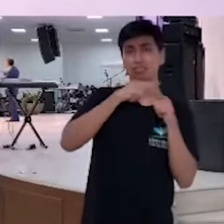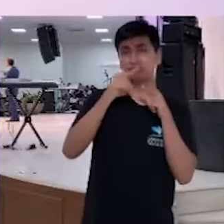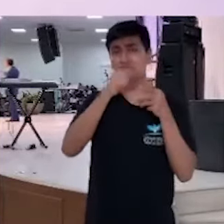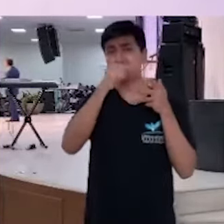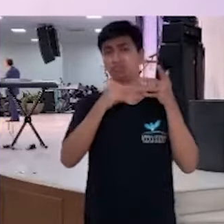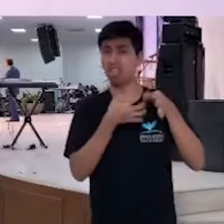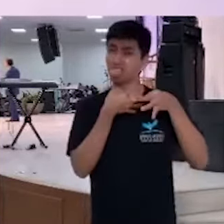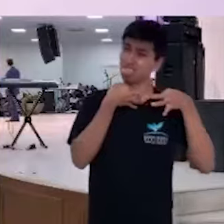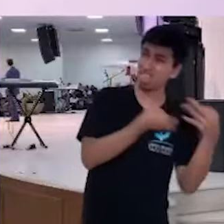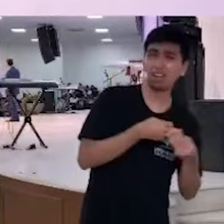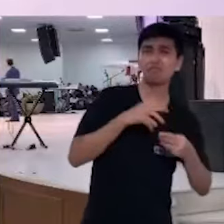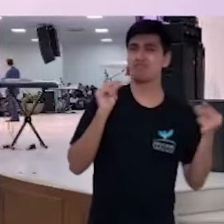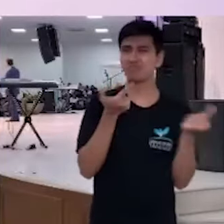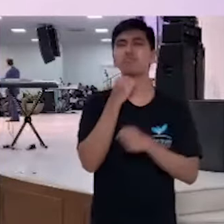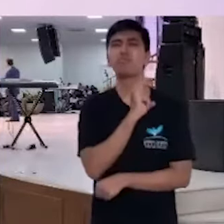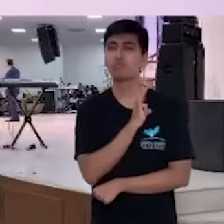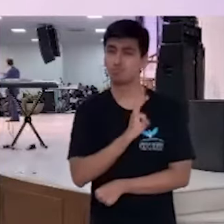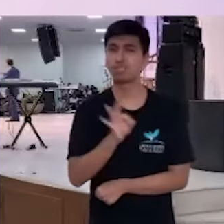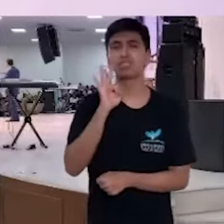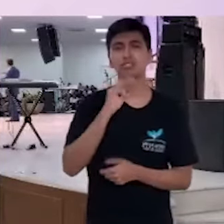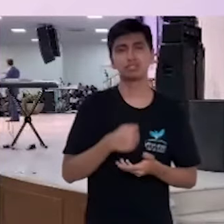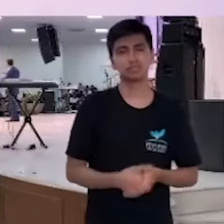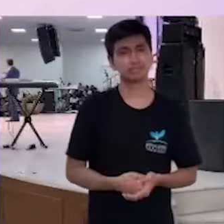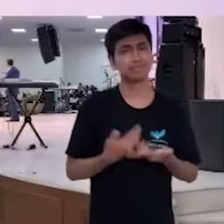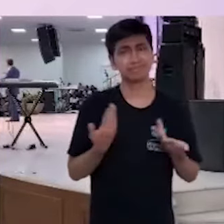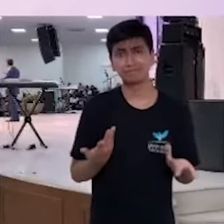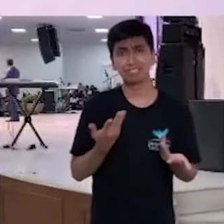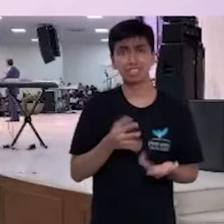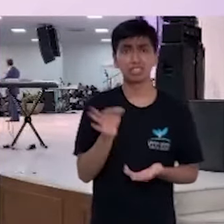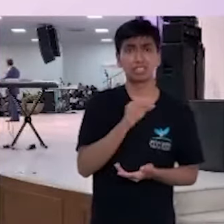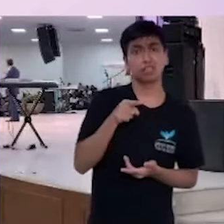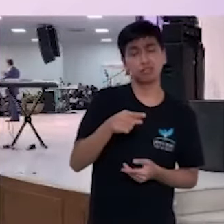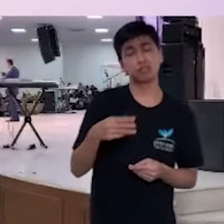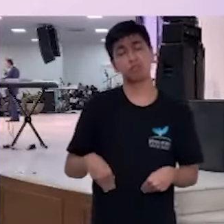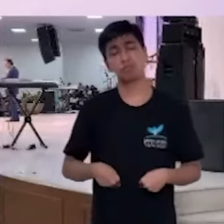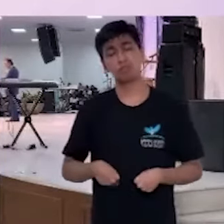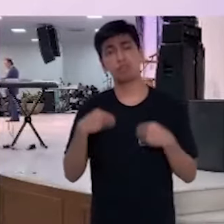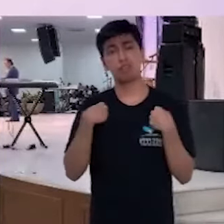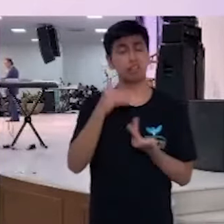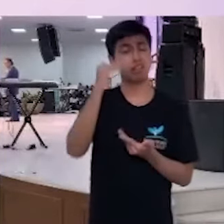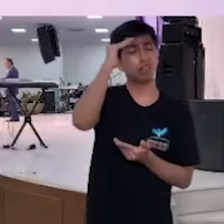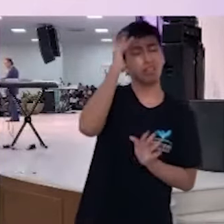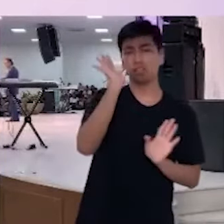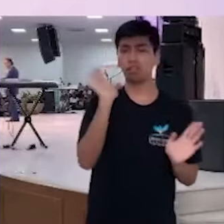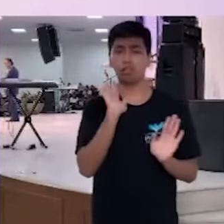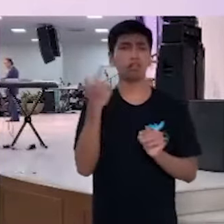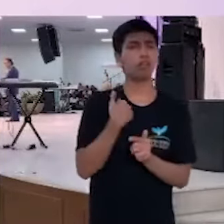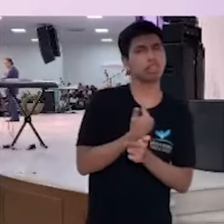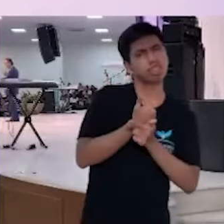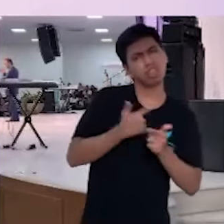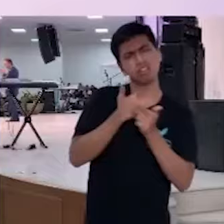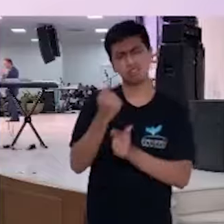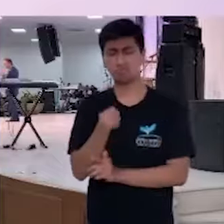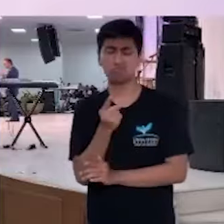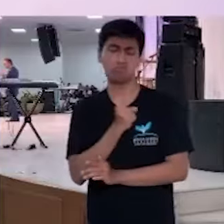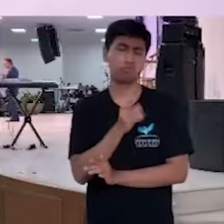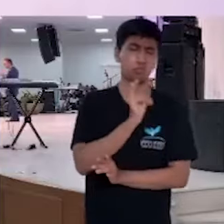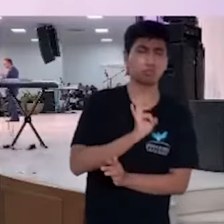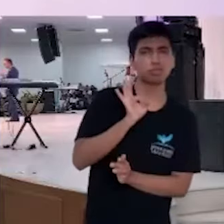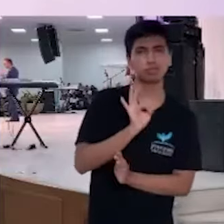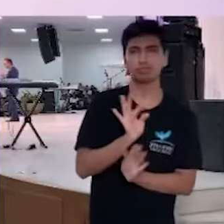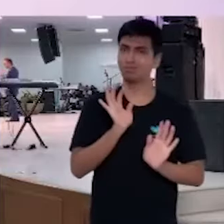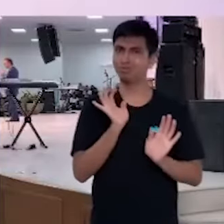nos manejamos como queremos. El nunca pedir consejo a nadie es que eres sabio en tu propia opinión. El tomar tú tus